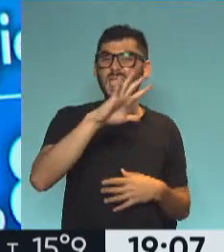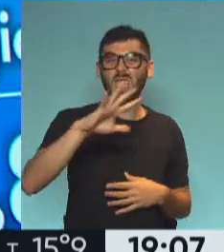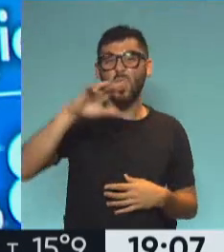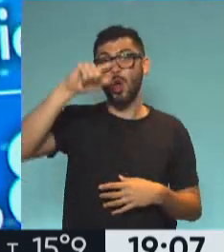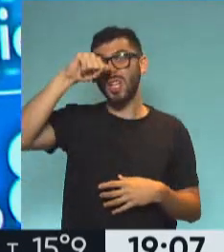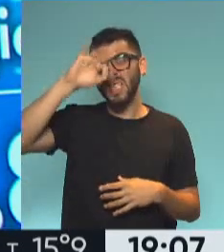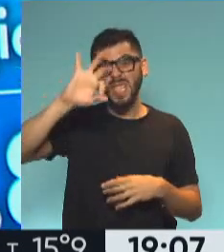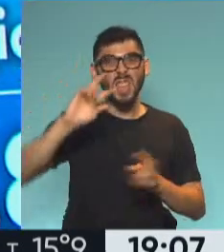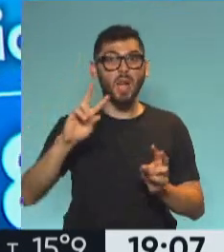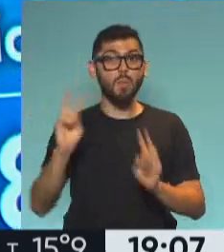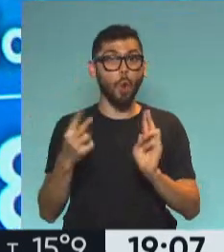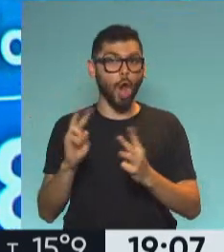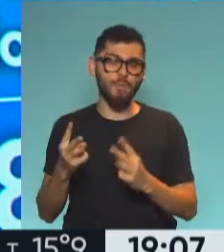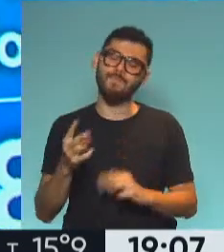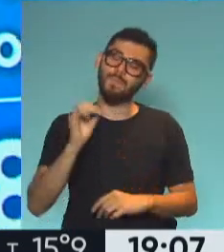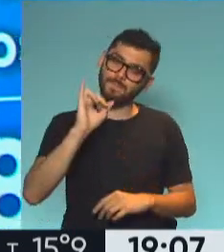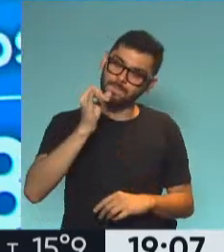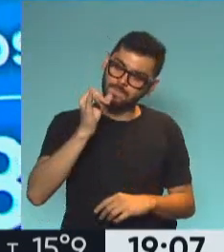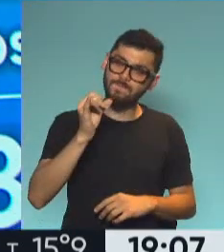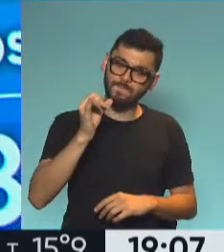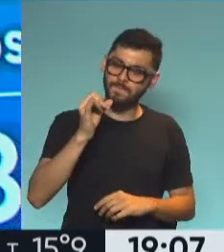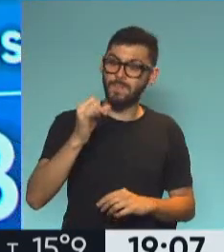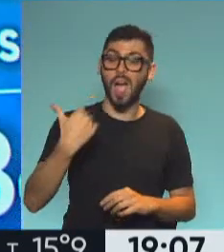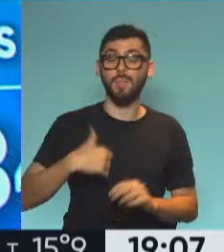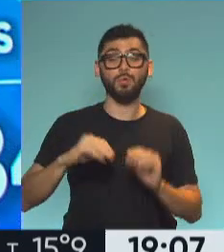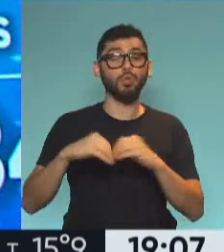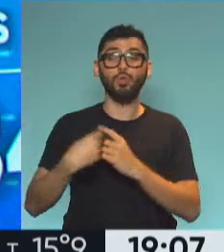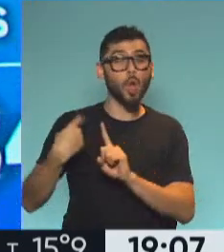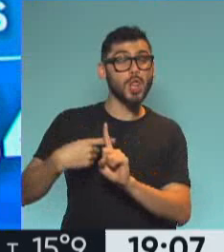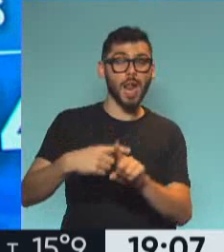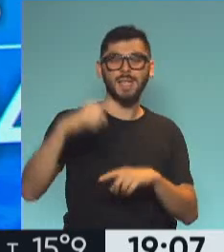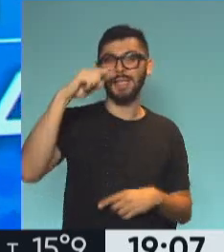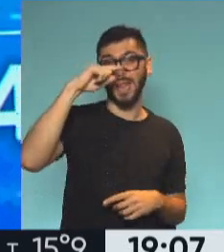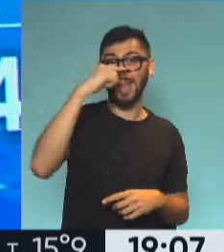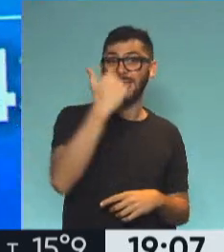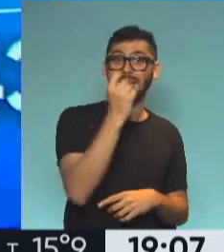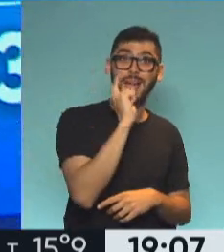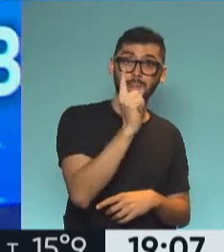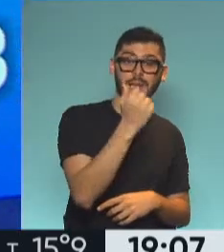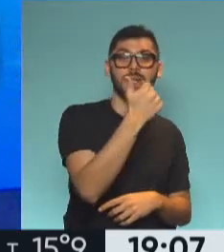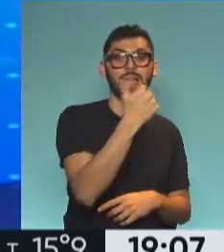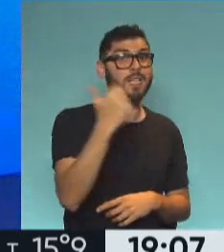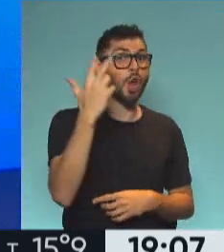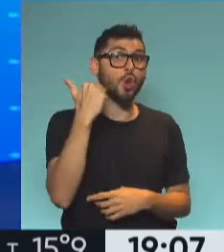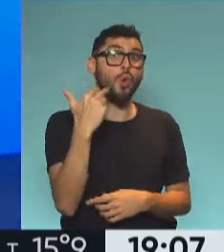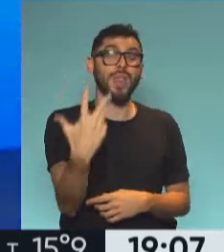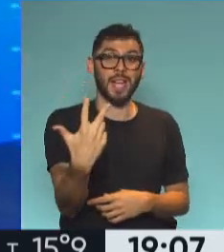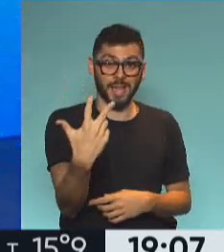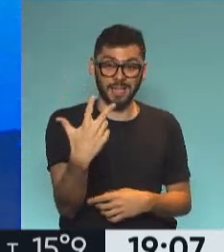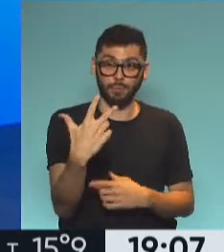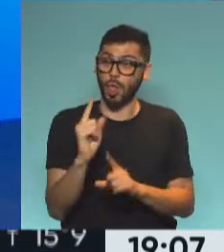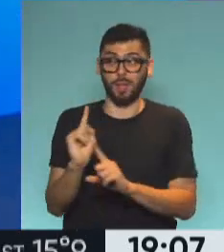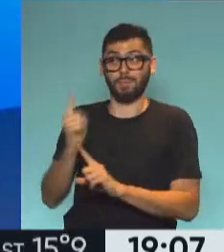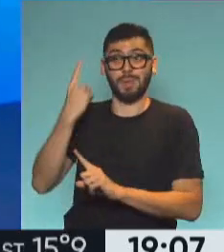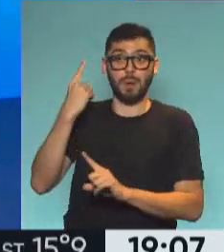560 fallecidos, Diana. Así es, y con esa cifra nuestro país ya alcanzó los 76.693 desde el primer caso presentado, pero